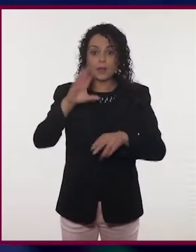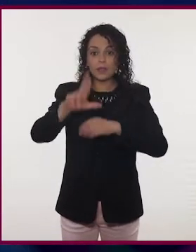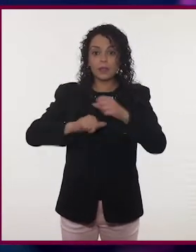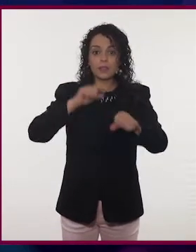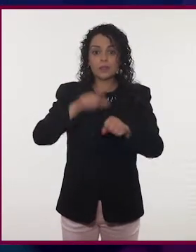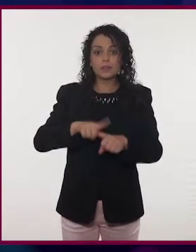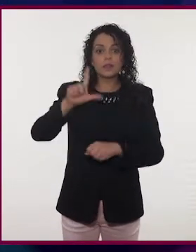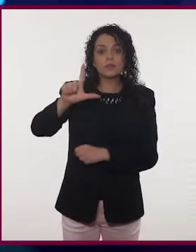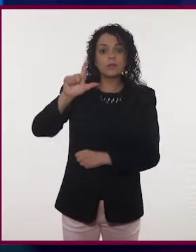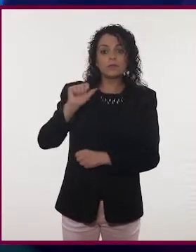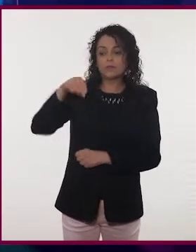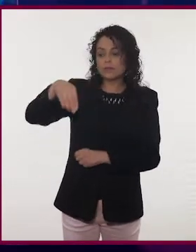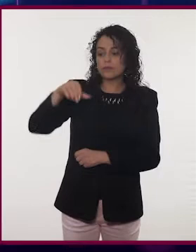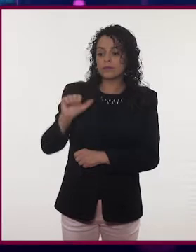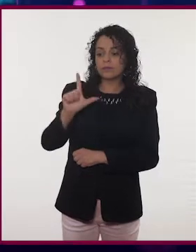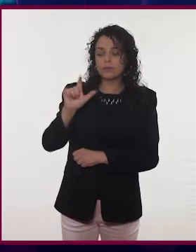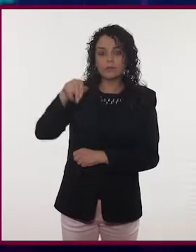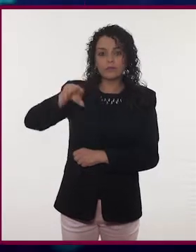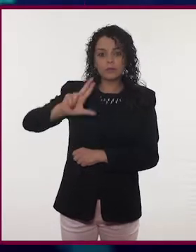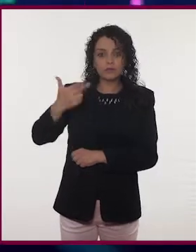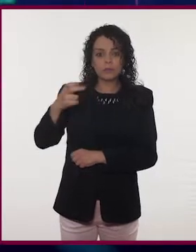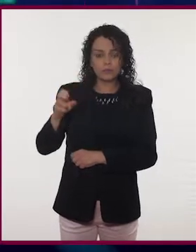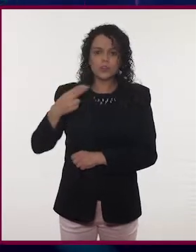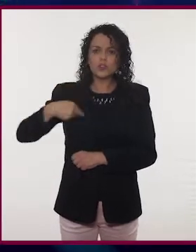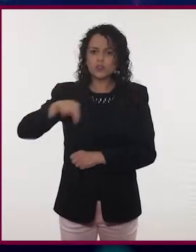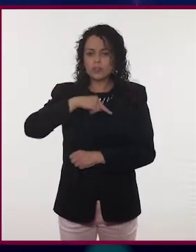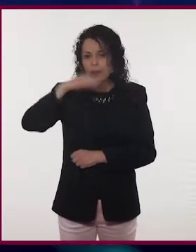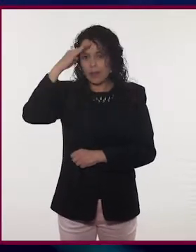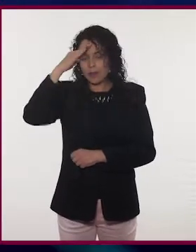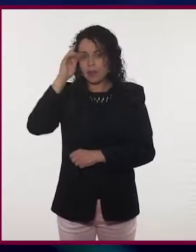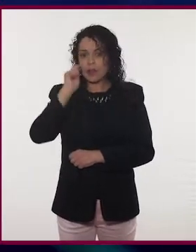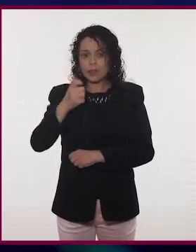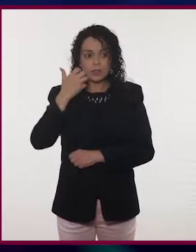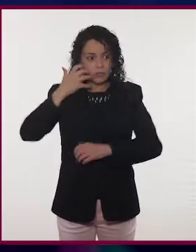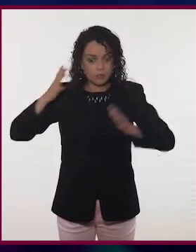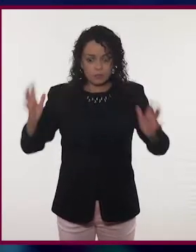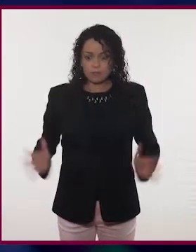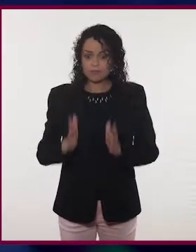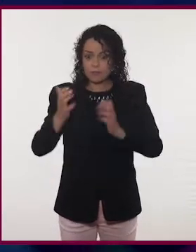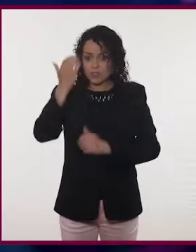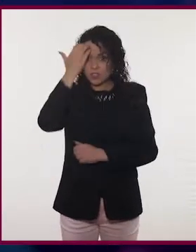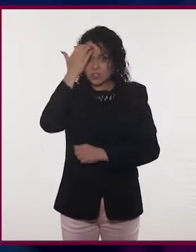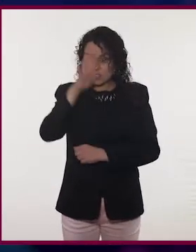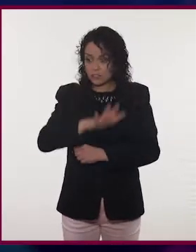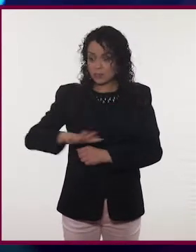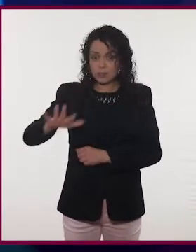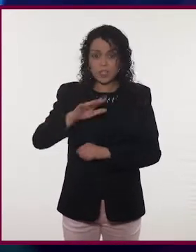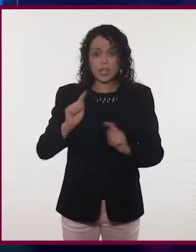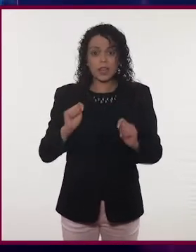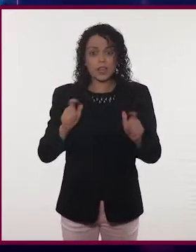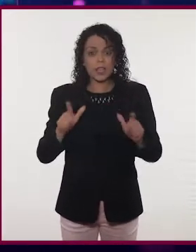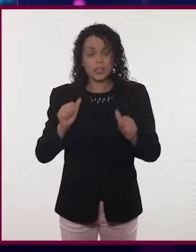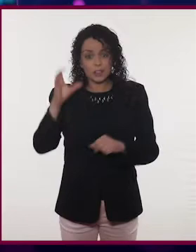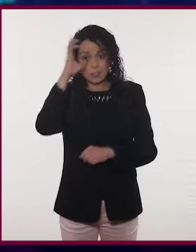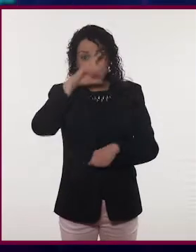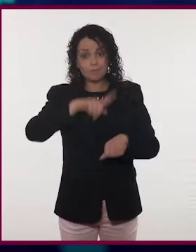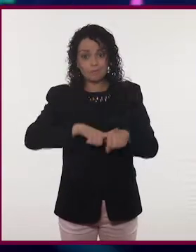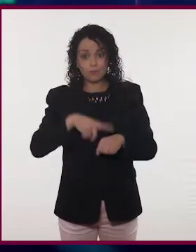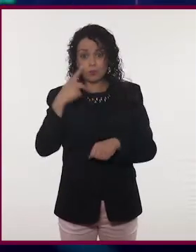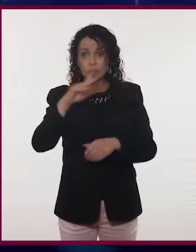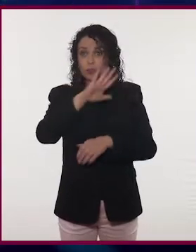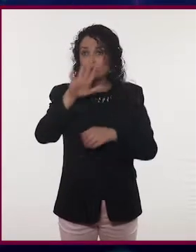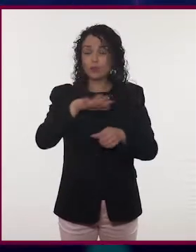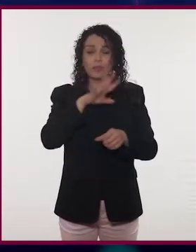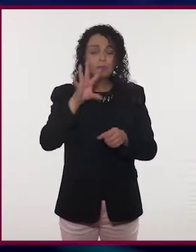y nosotros queremos hacer auge de la cultura de aquí en Tlaxcala y de toda su